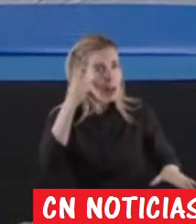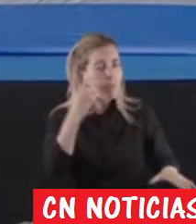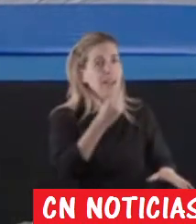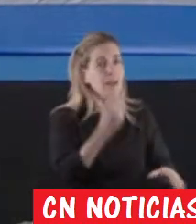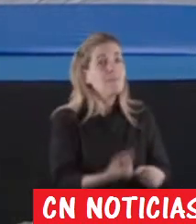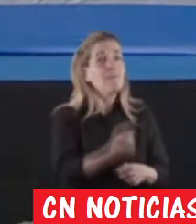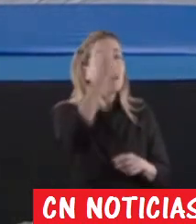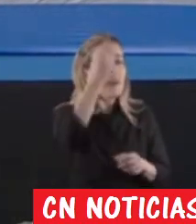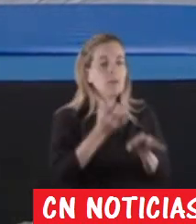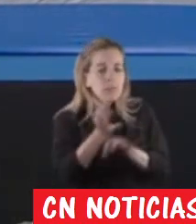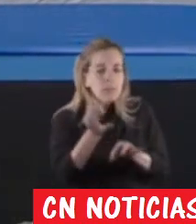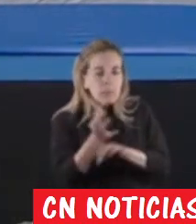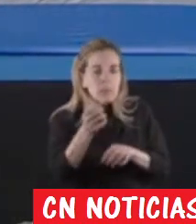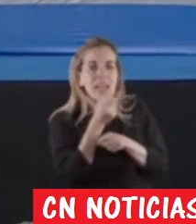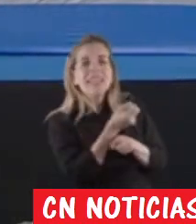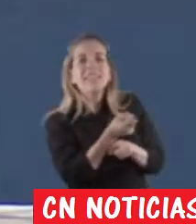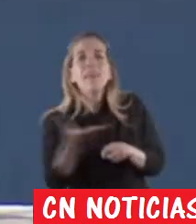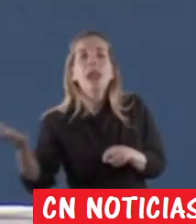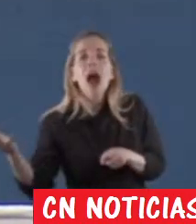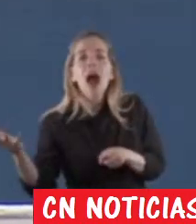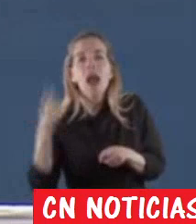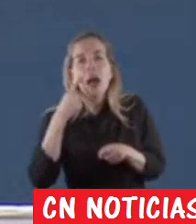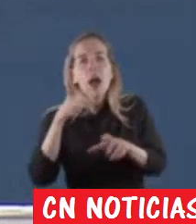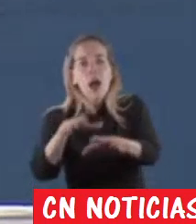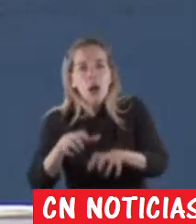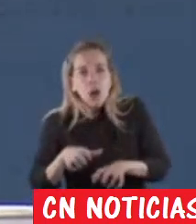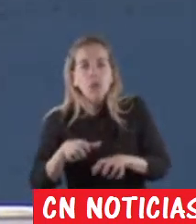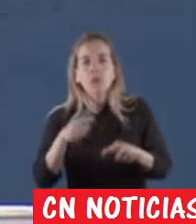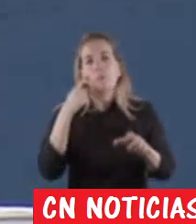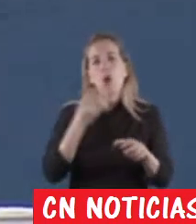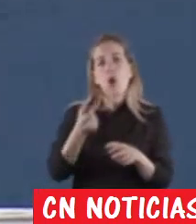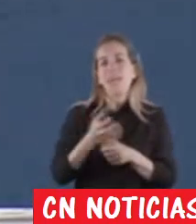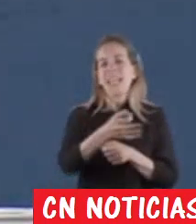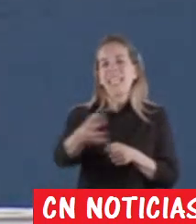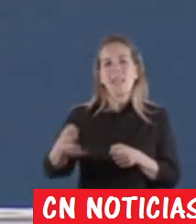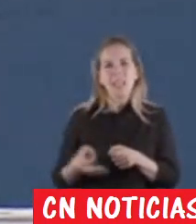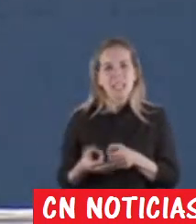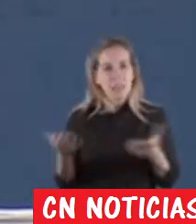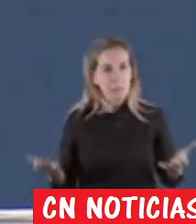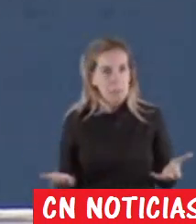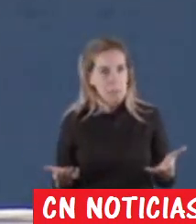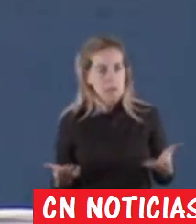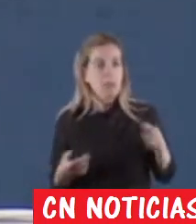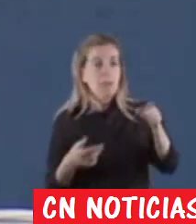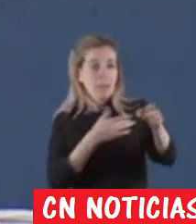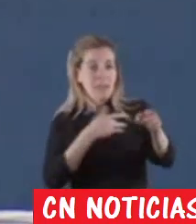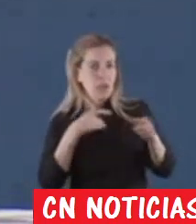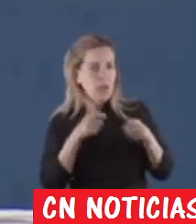sembrar. Bueno, Dani, está bien, vamos a sembrar, hay que comprar una semillita y hacemos cosas así. Bueno, tan insistidora